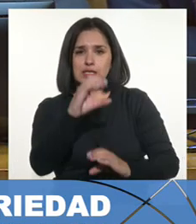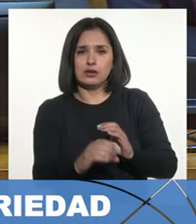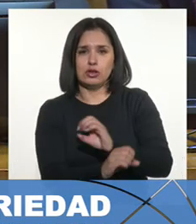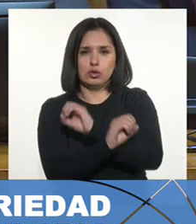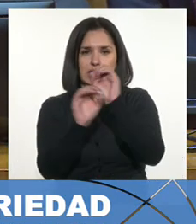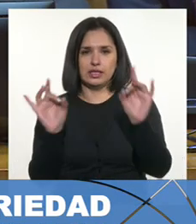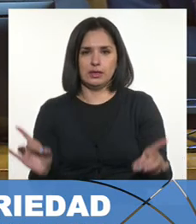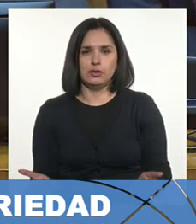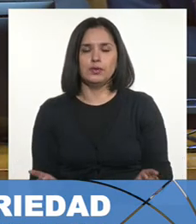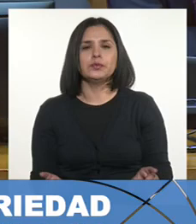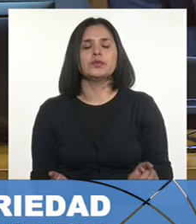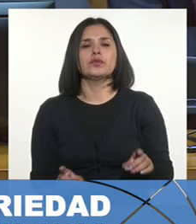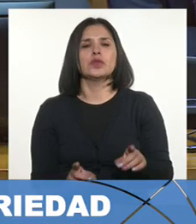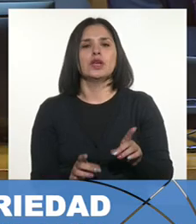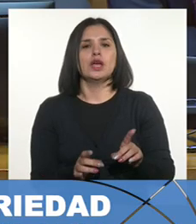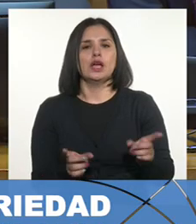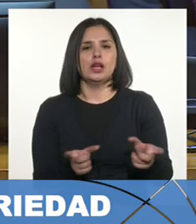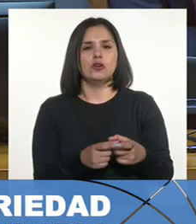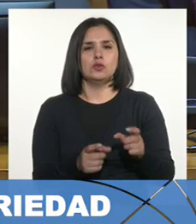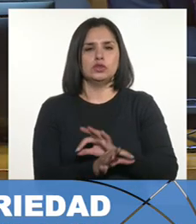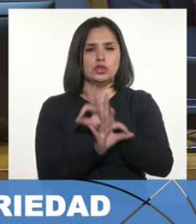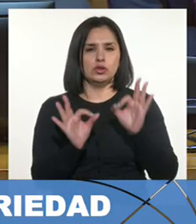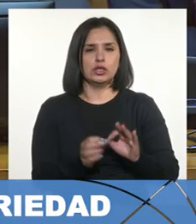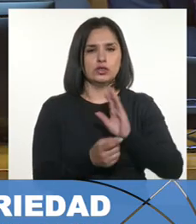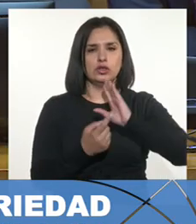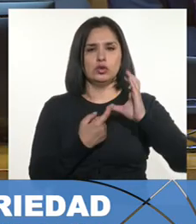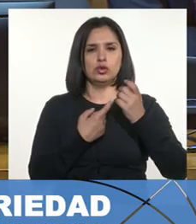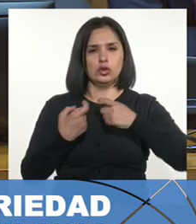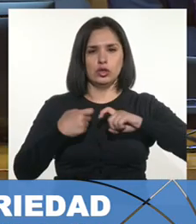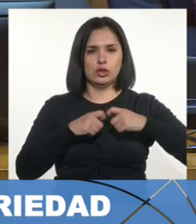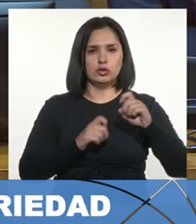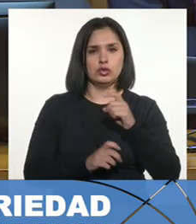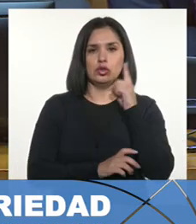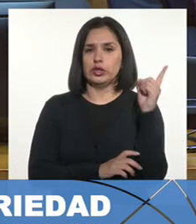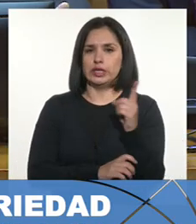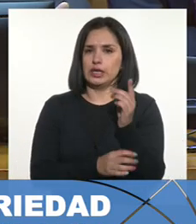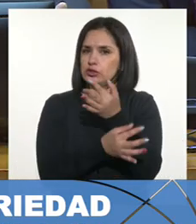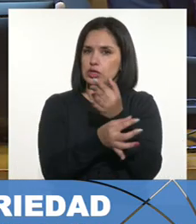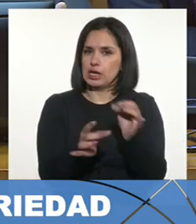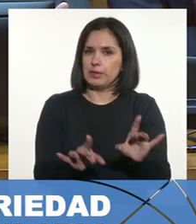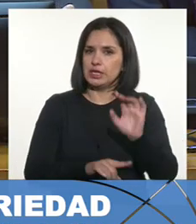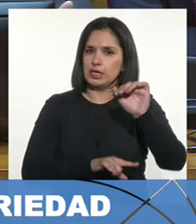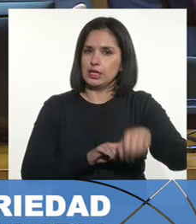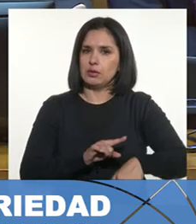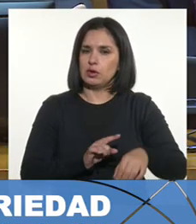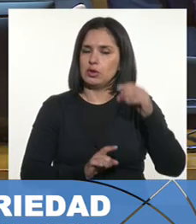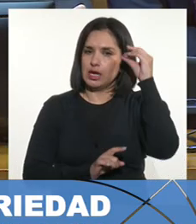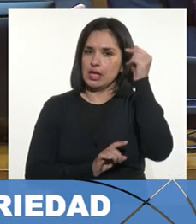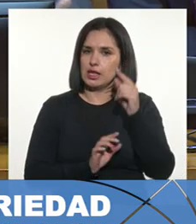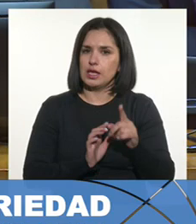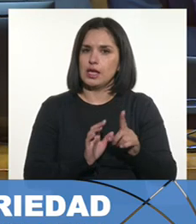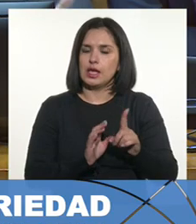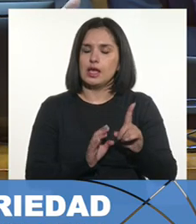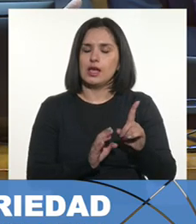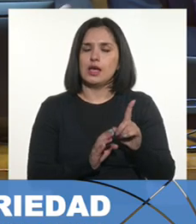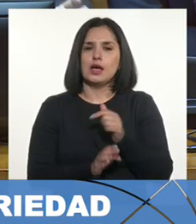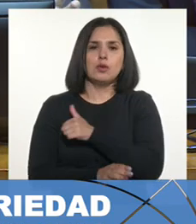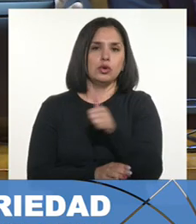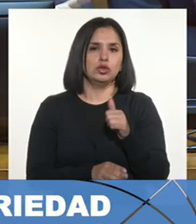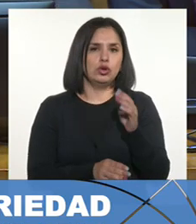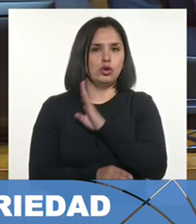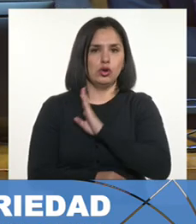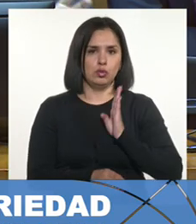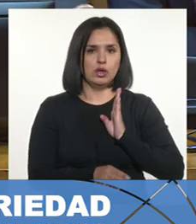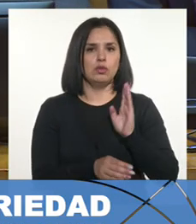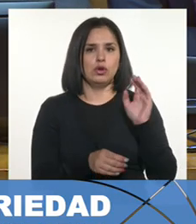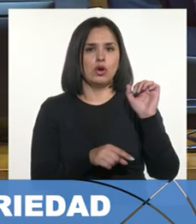la comisión de educación y cultura discutió este proyecto solamente en general y aprobó la idea de legislar por la mayoría de sus miembros se